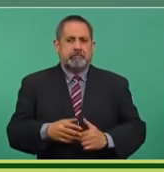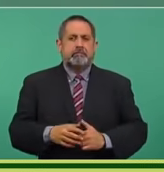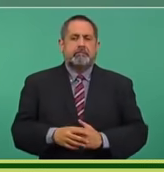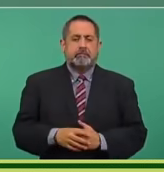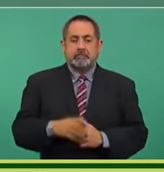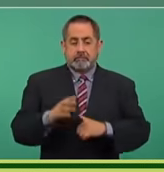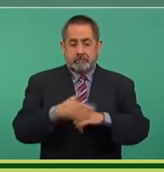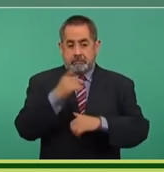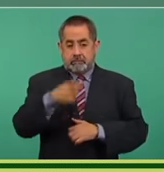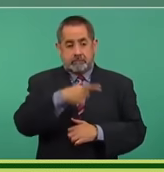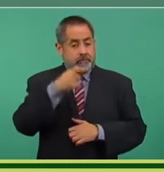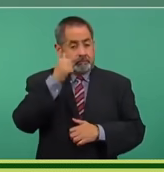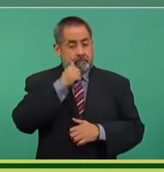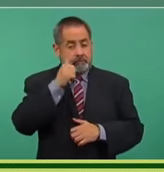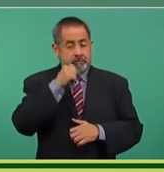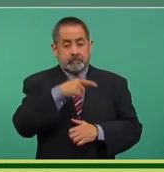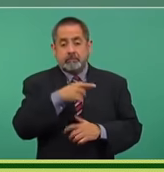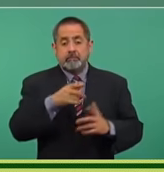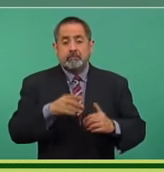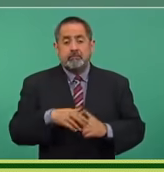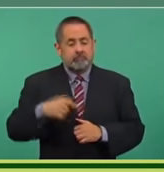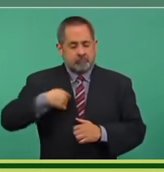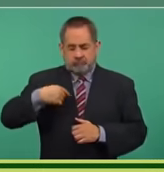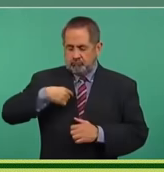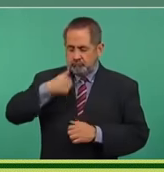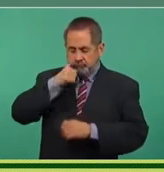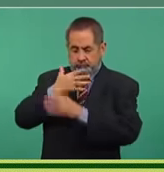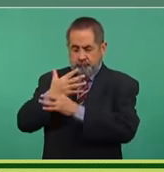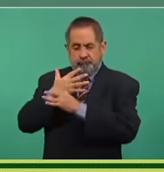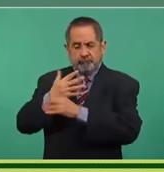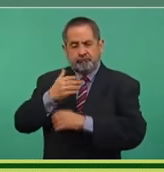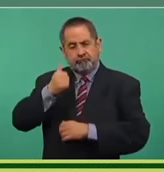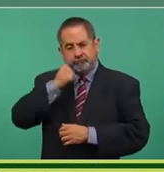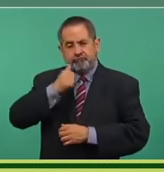porque siempre he dicho